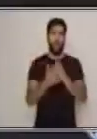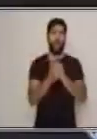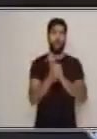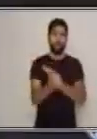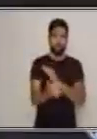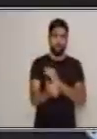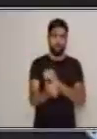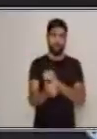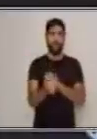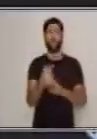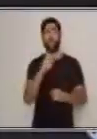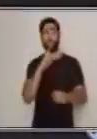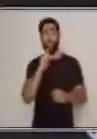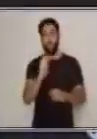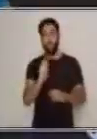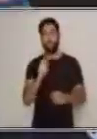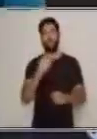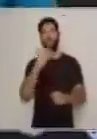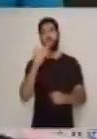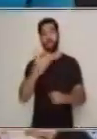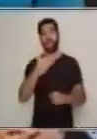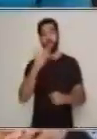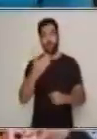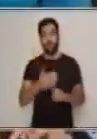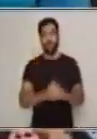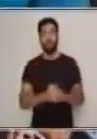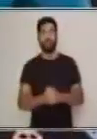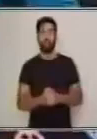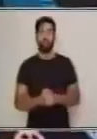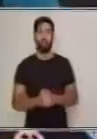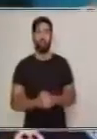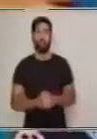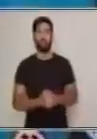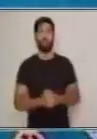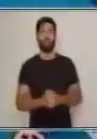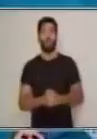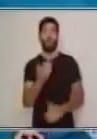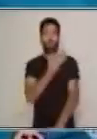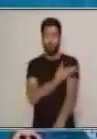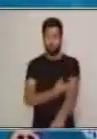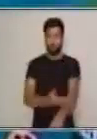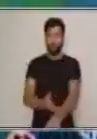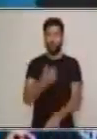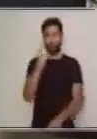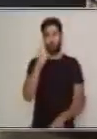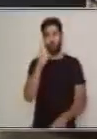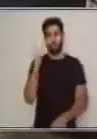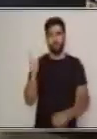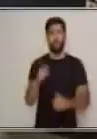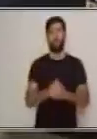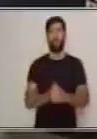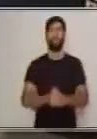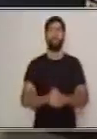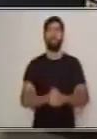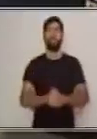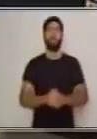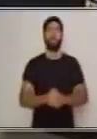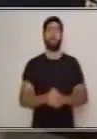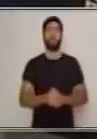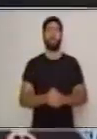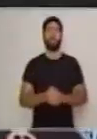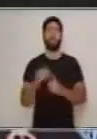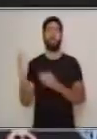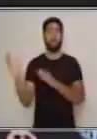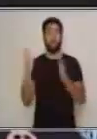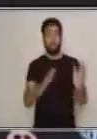con mayor facilidad. El siguiente juego que puedes realizar en casa es con